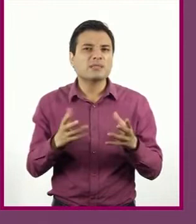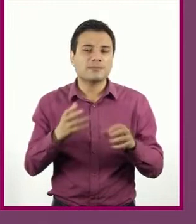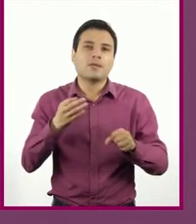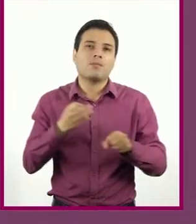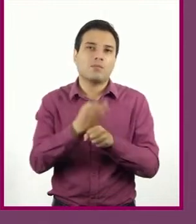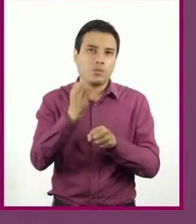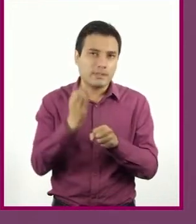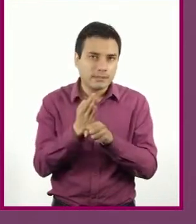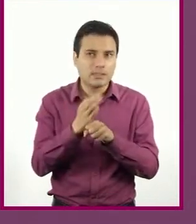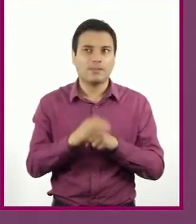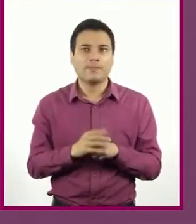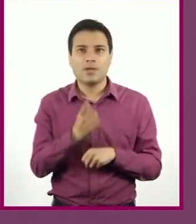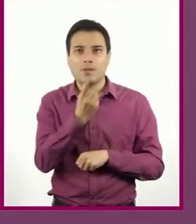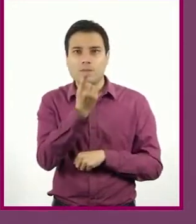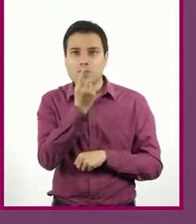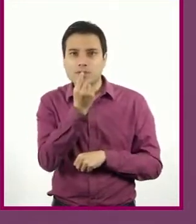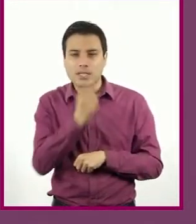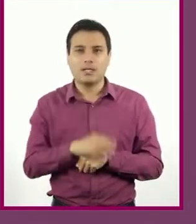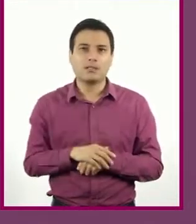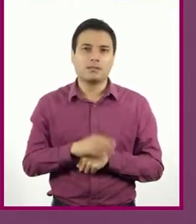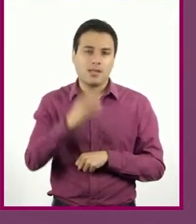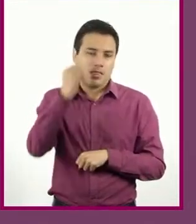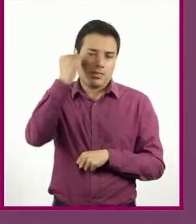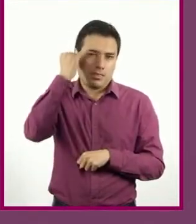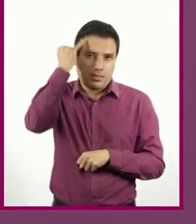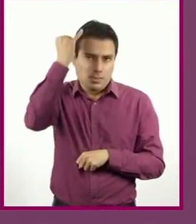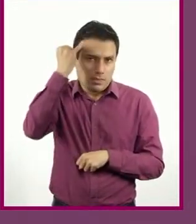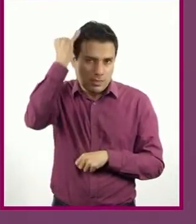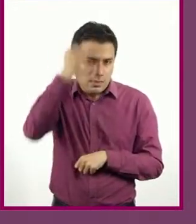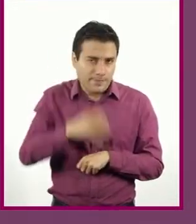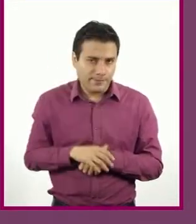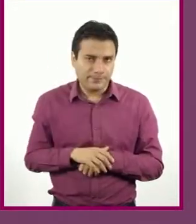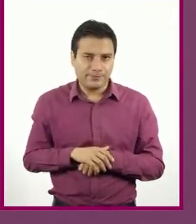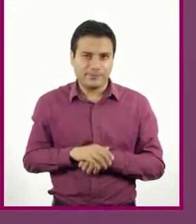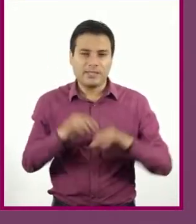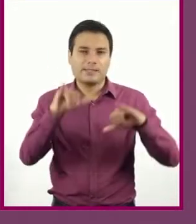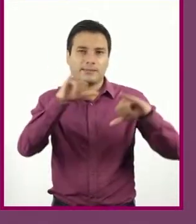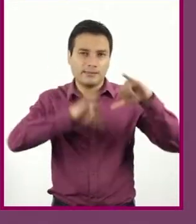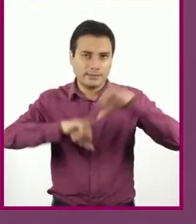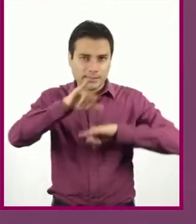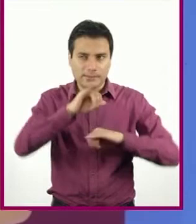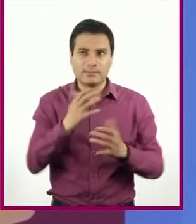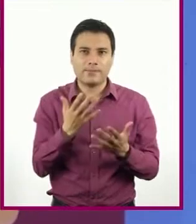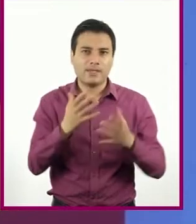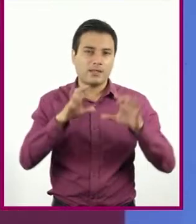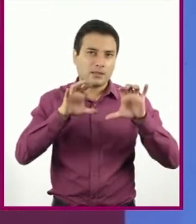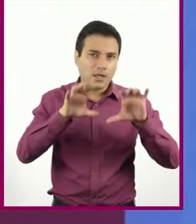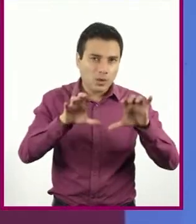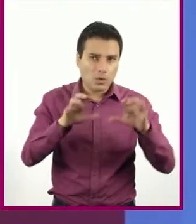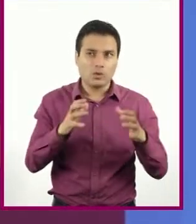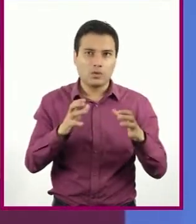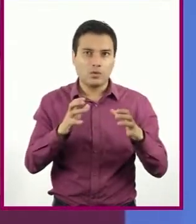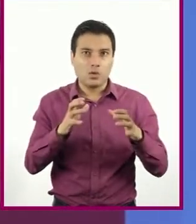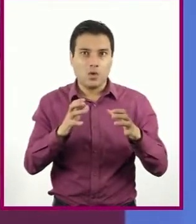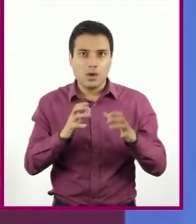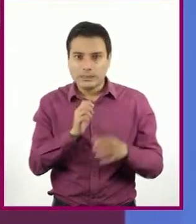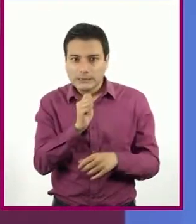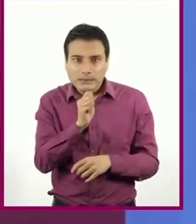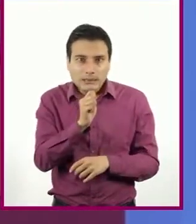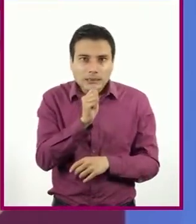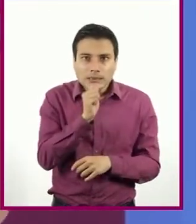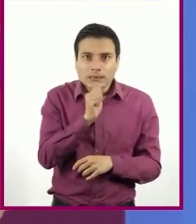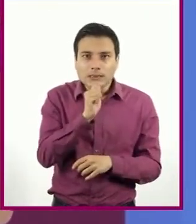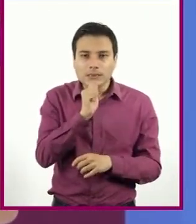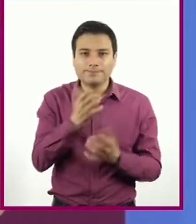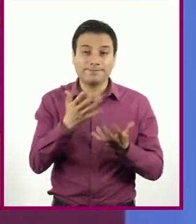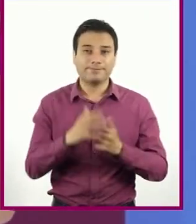humorísticos, policíacos, fantásticos, de ciencia ficción, de terror o misterio. Creo que sería una